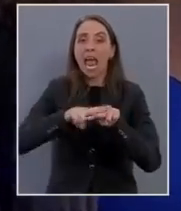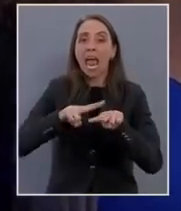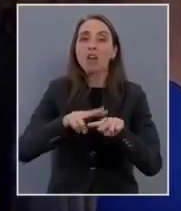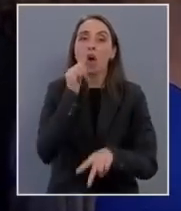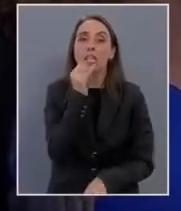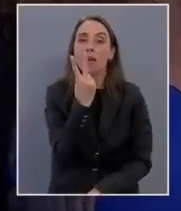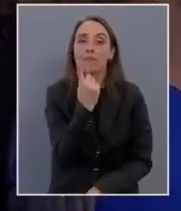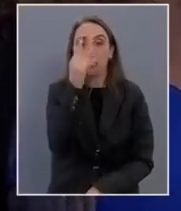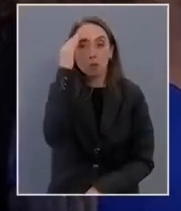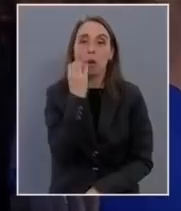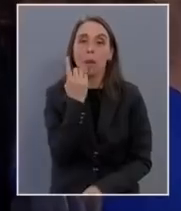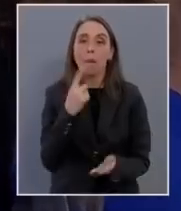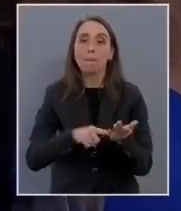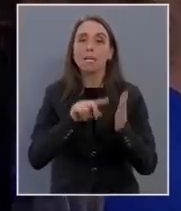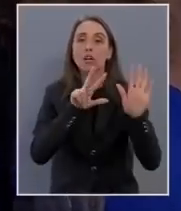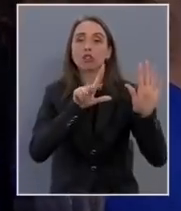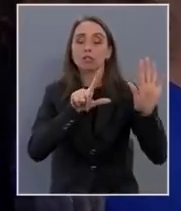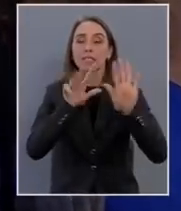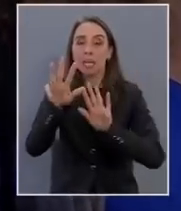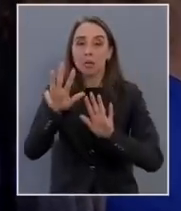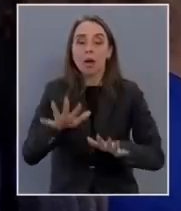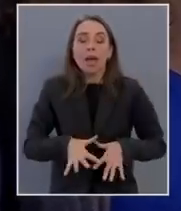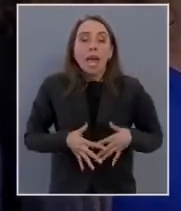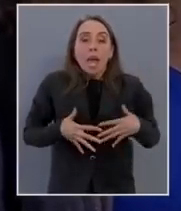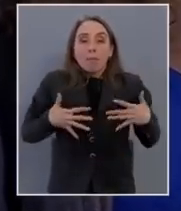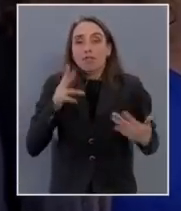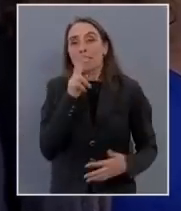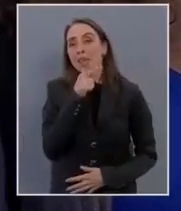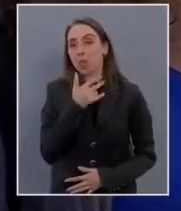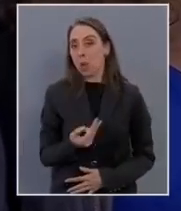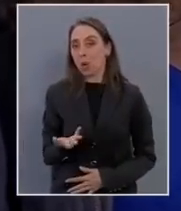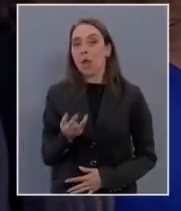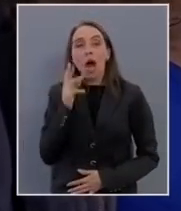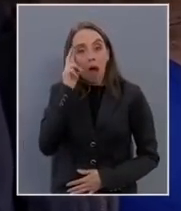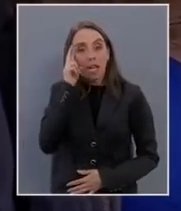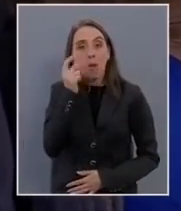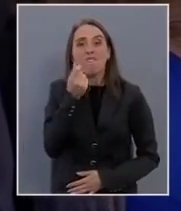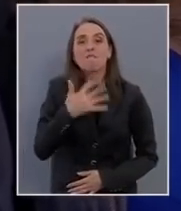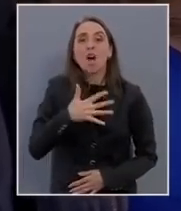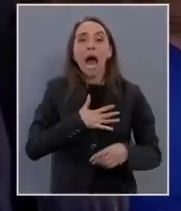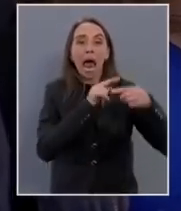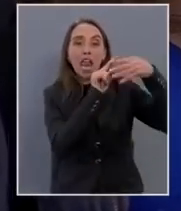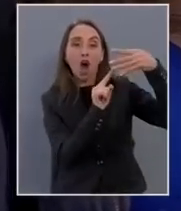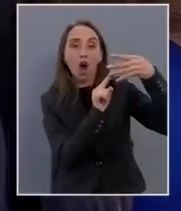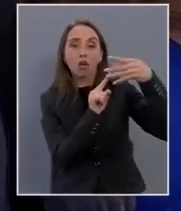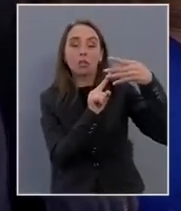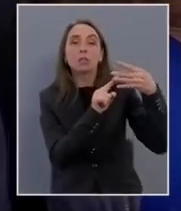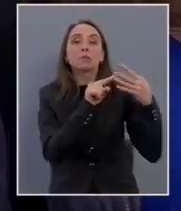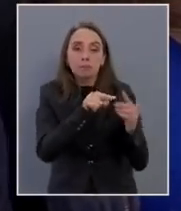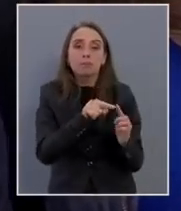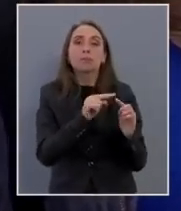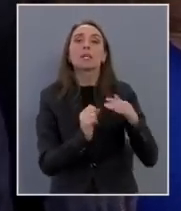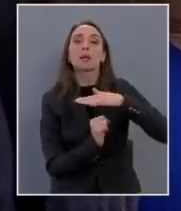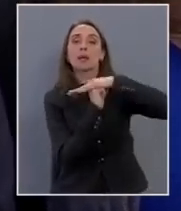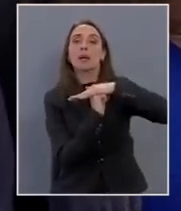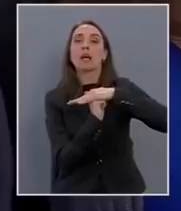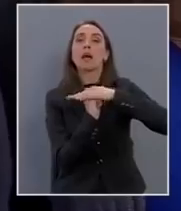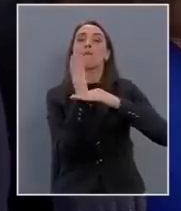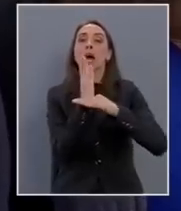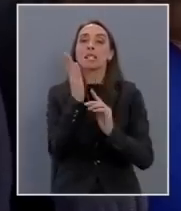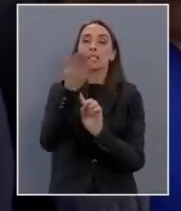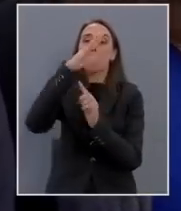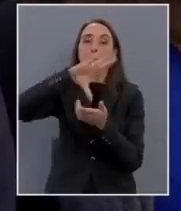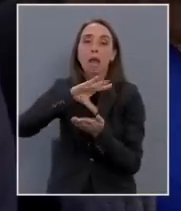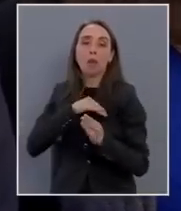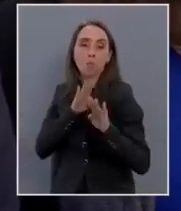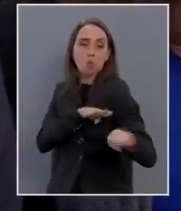21 de mayo de 1879, sin lugar a dudas, emocionante, porque nos recuerda los valores que inspiran también nuestra patria. La